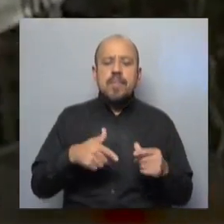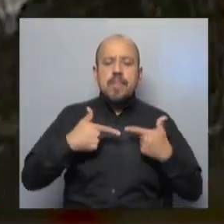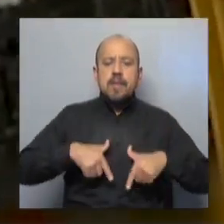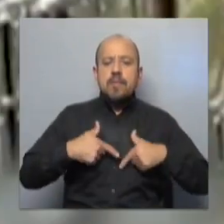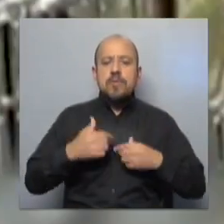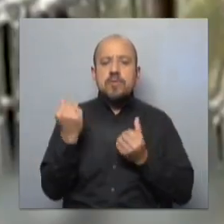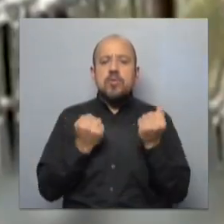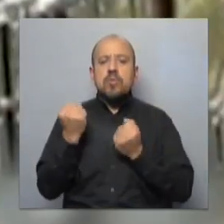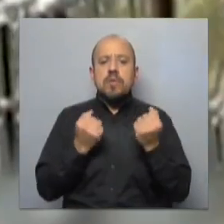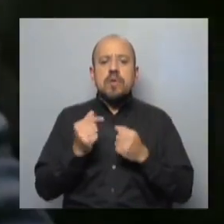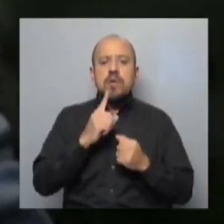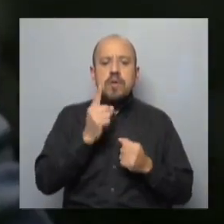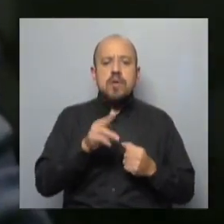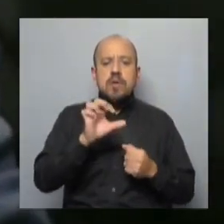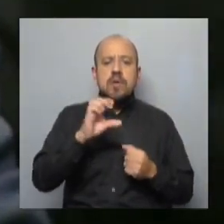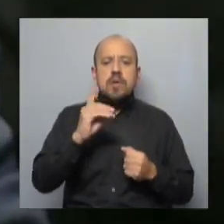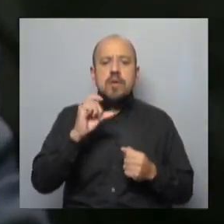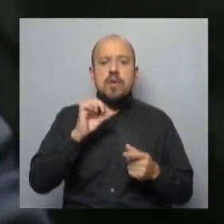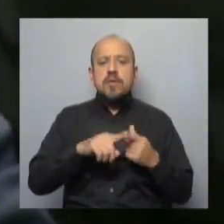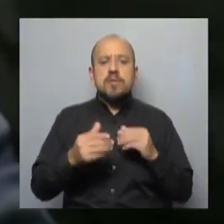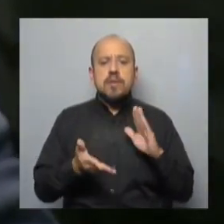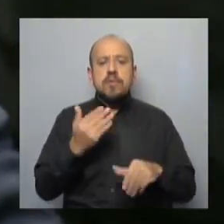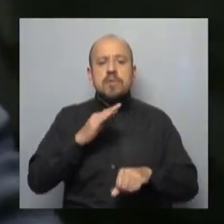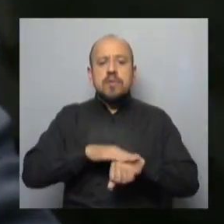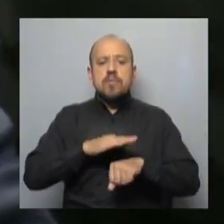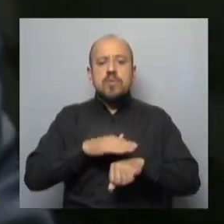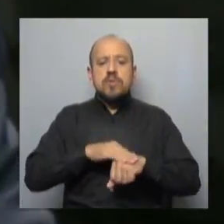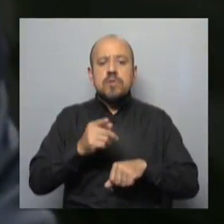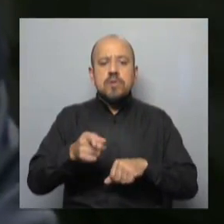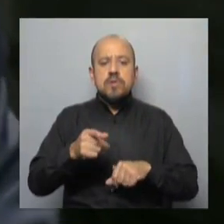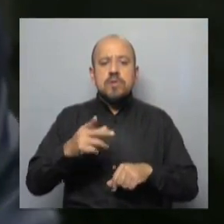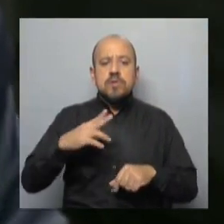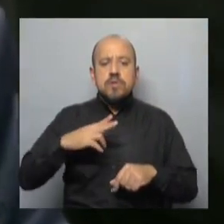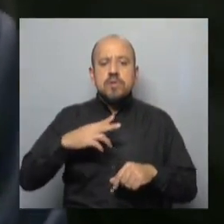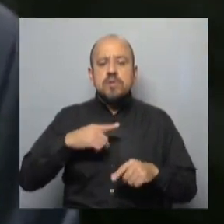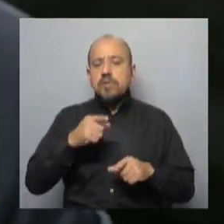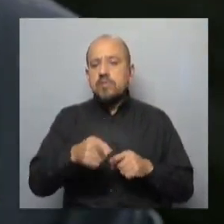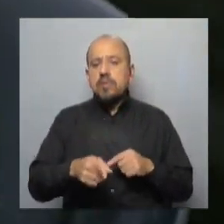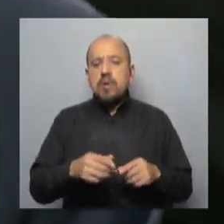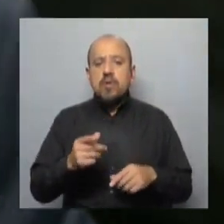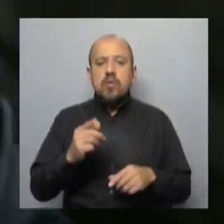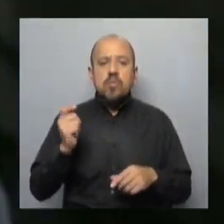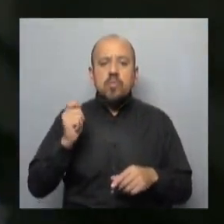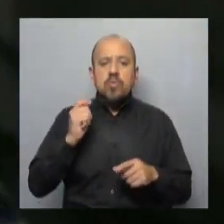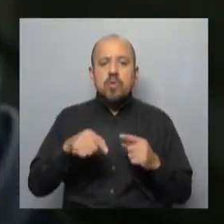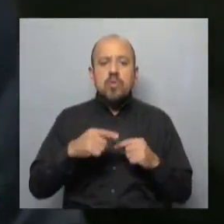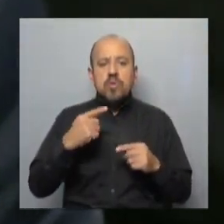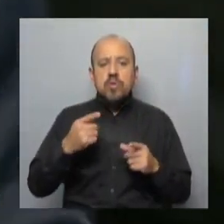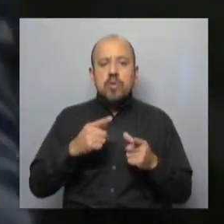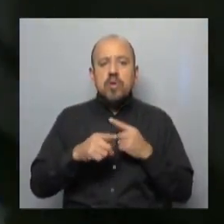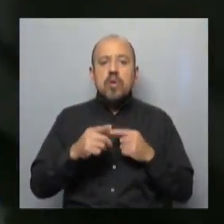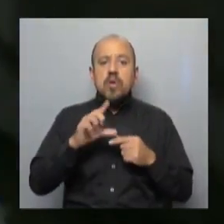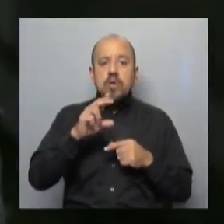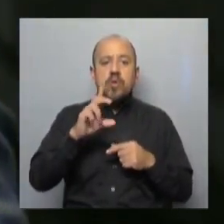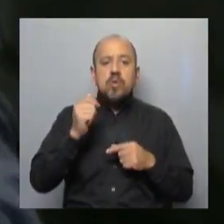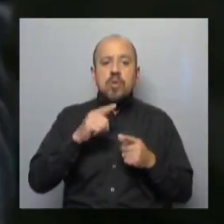de economía- paulo guedes a quien acusó como el mayor responsable de la privatización de empresas y recursos públicos en la historia del país lula